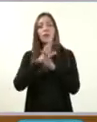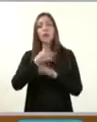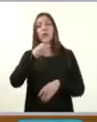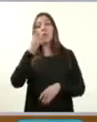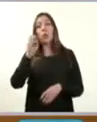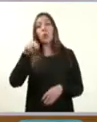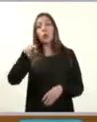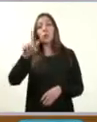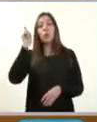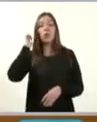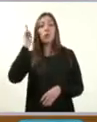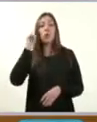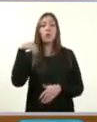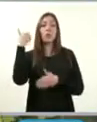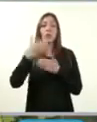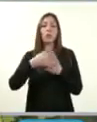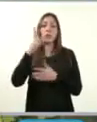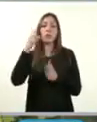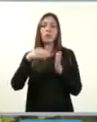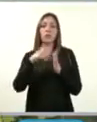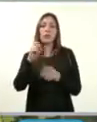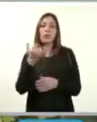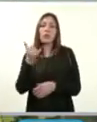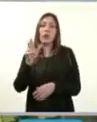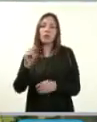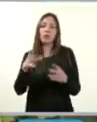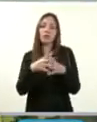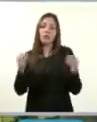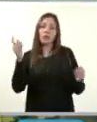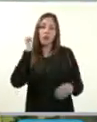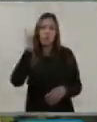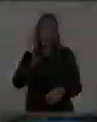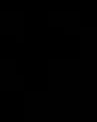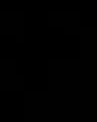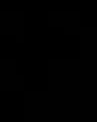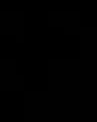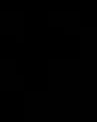2030 esperamos que ya no exista esto. Entonces, muchísimas gracias a ti y a todas las